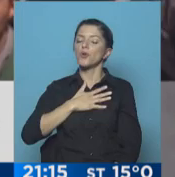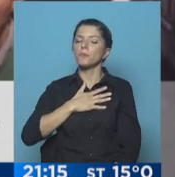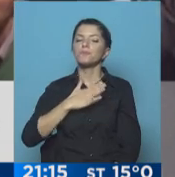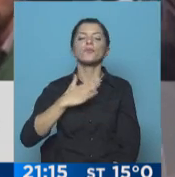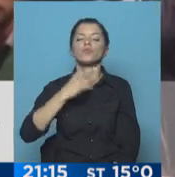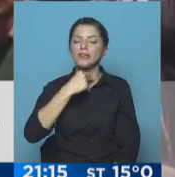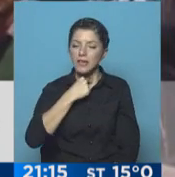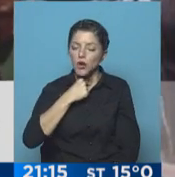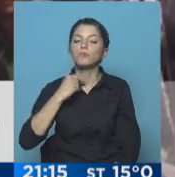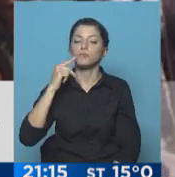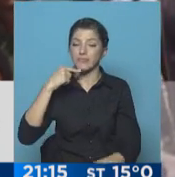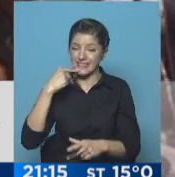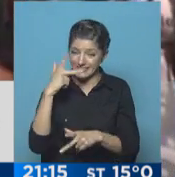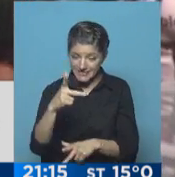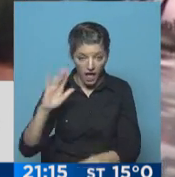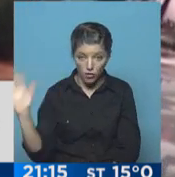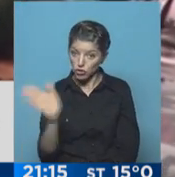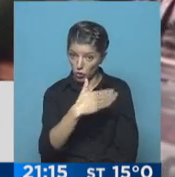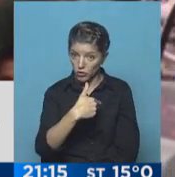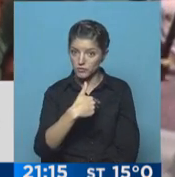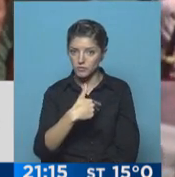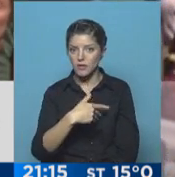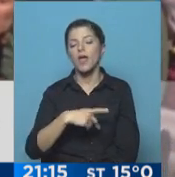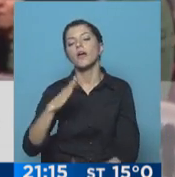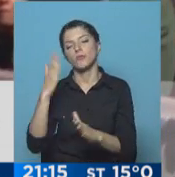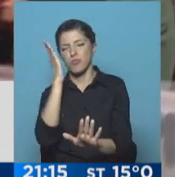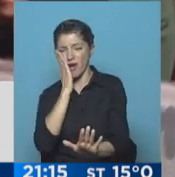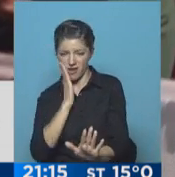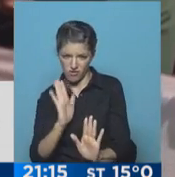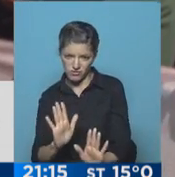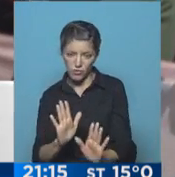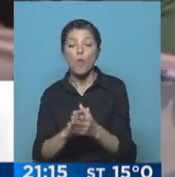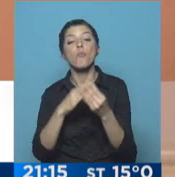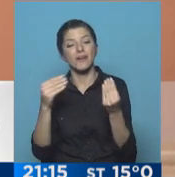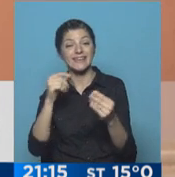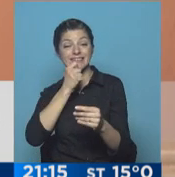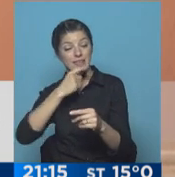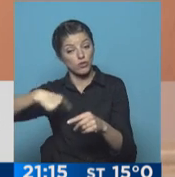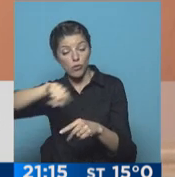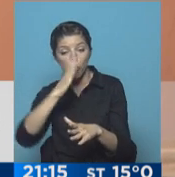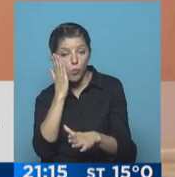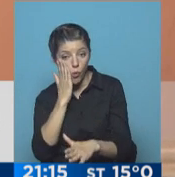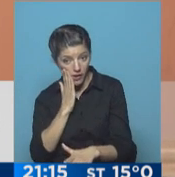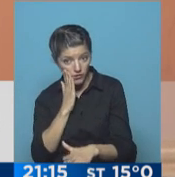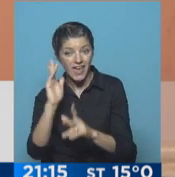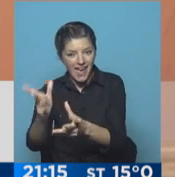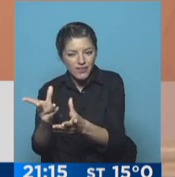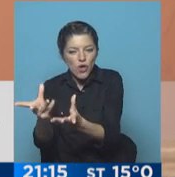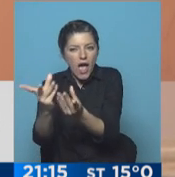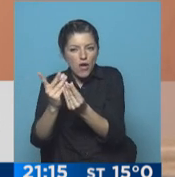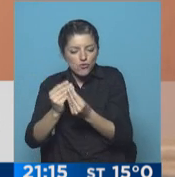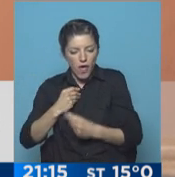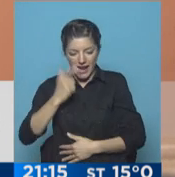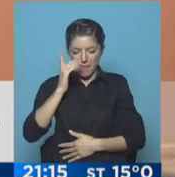Yo quiero decirles a todos, seamos generosos, porque la generosidad nos hace más